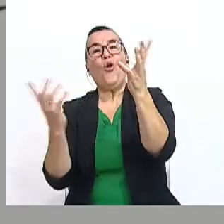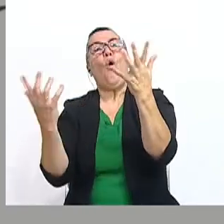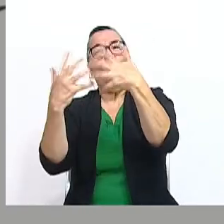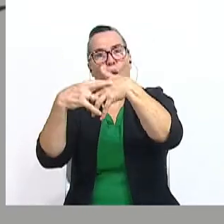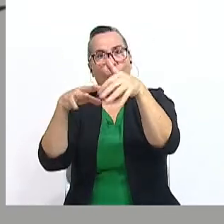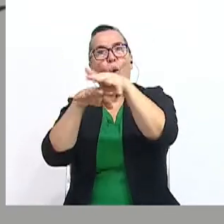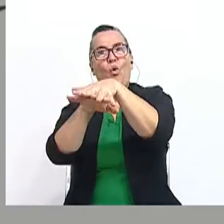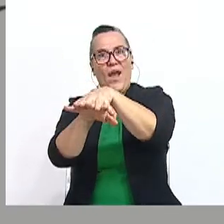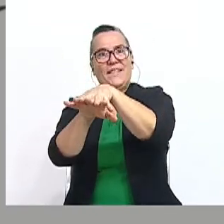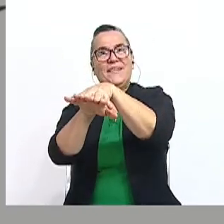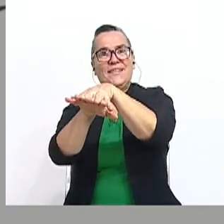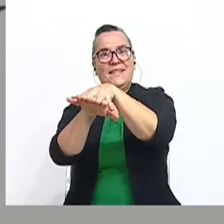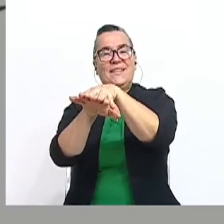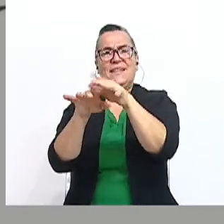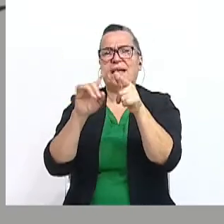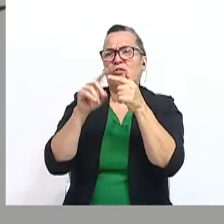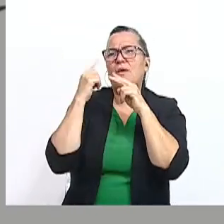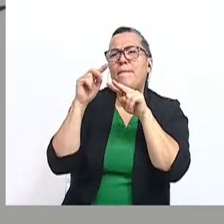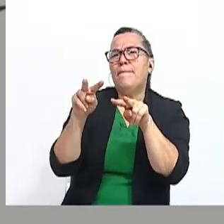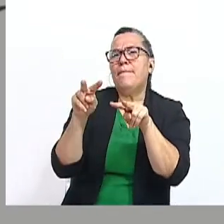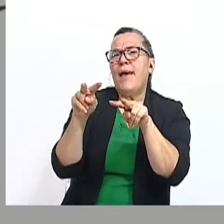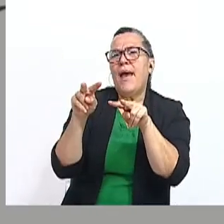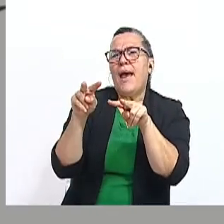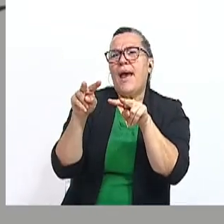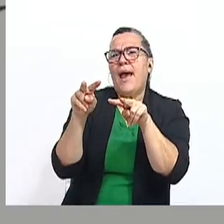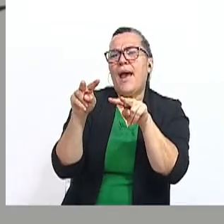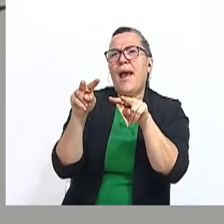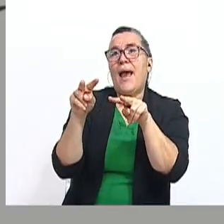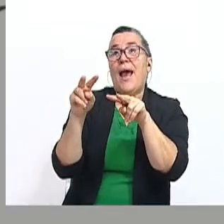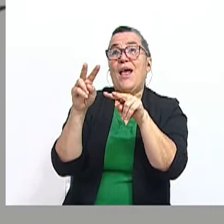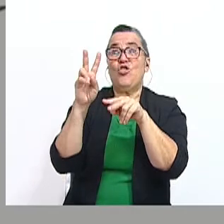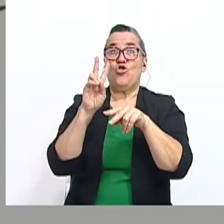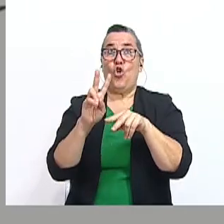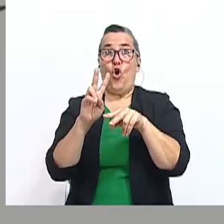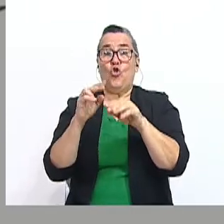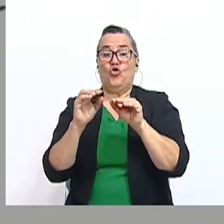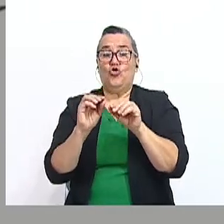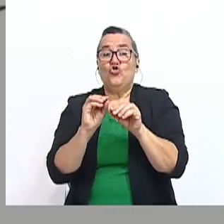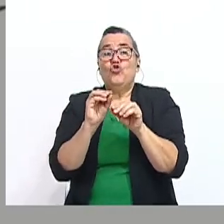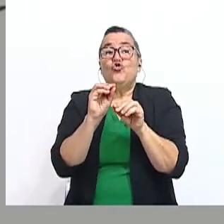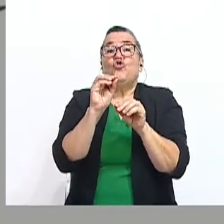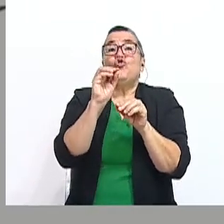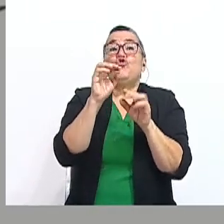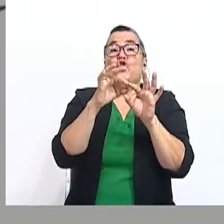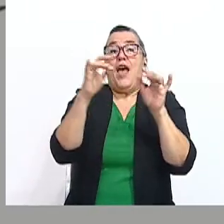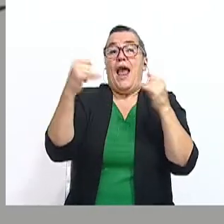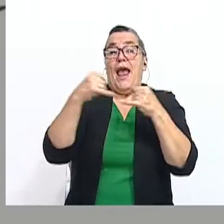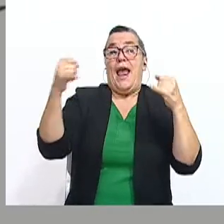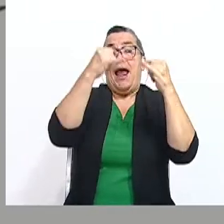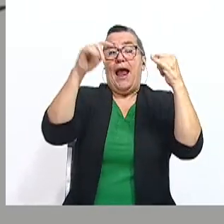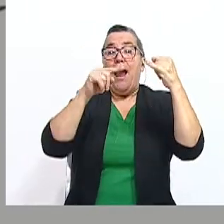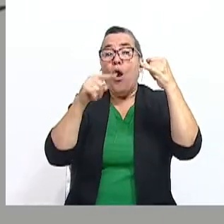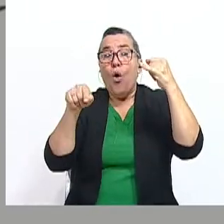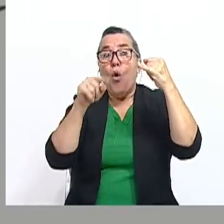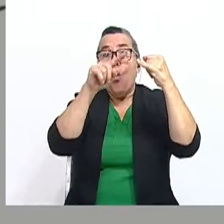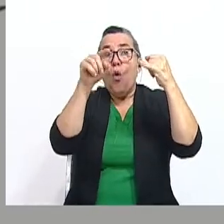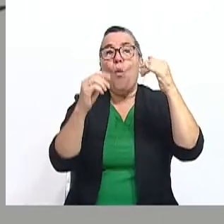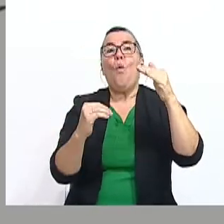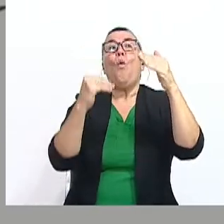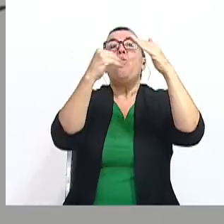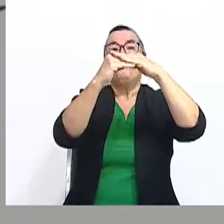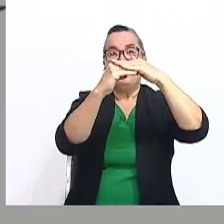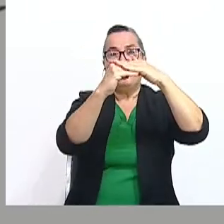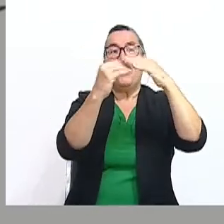congruentes. Y vean que va a pasar lo mismo con la medida del ángulo 2, llega a la medida del ángulo 6 y son iguales, por ende